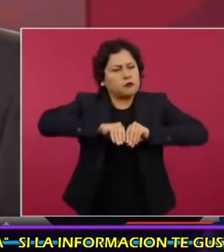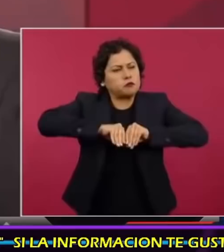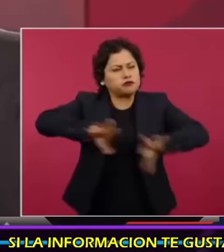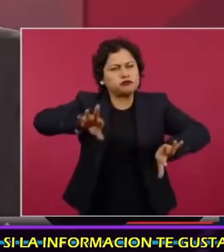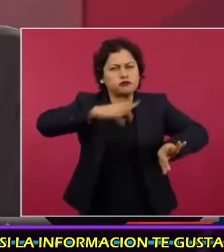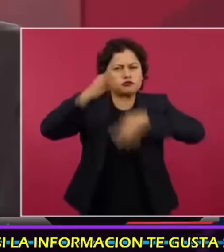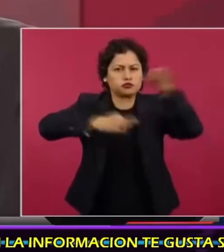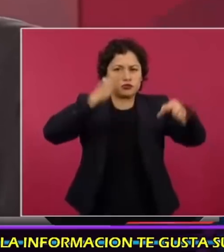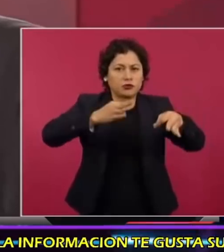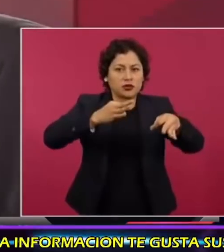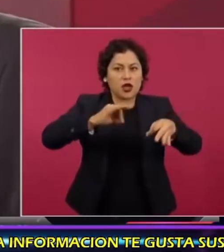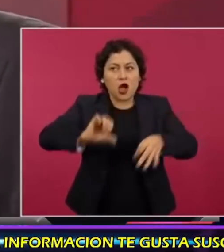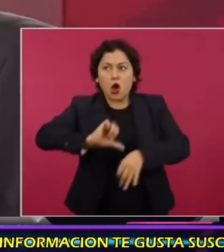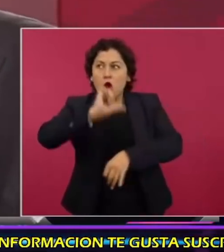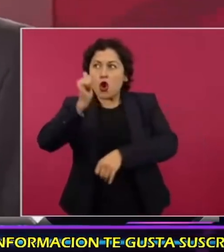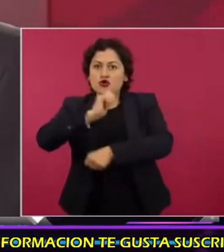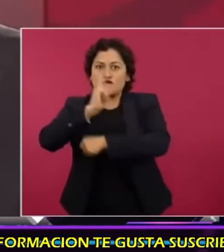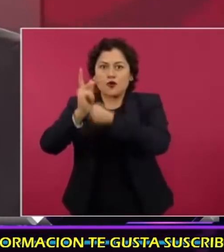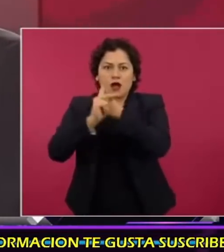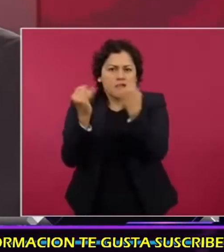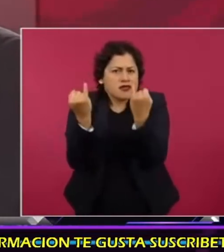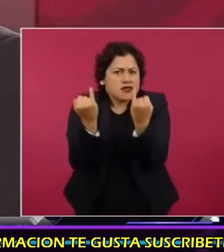Y enseñaron el cobre todos.